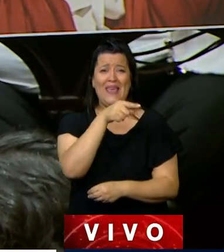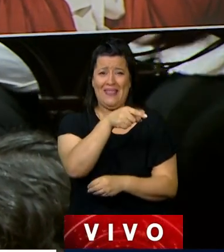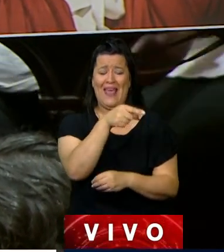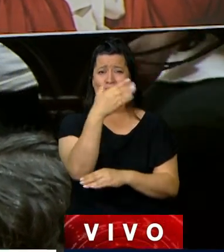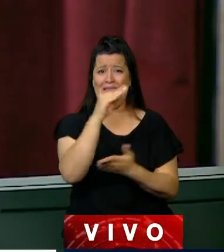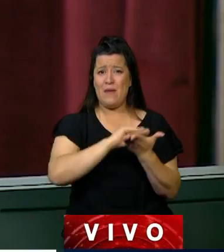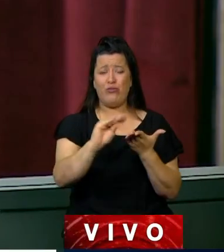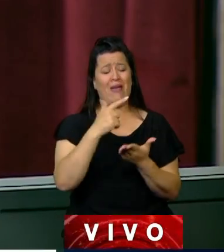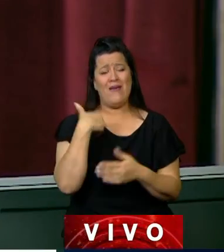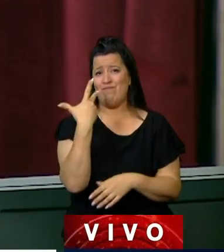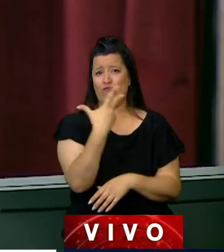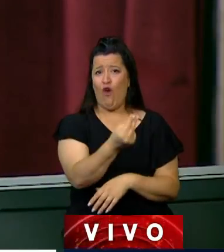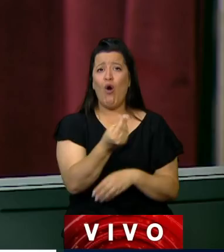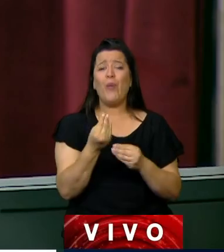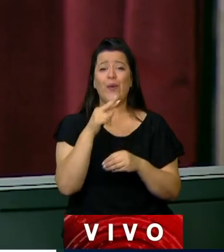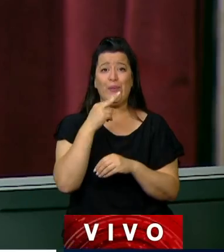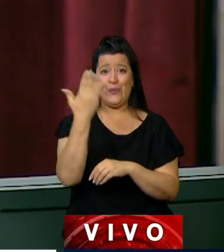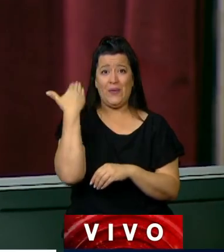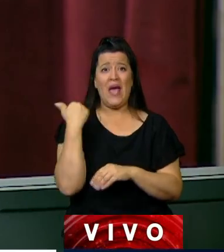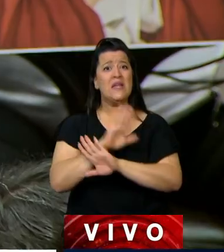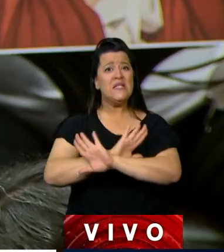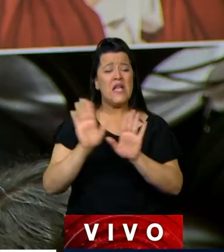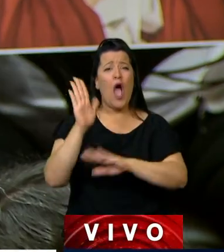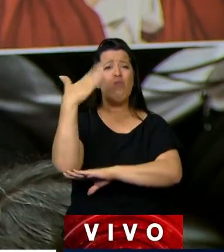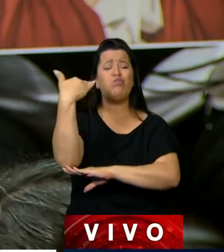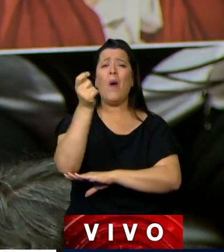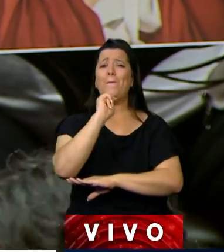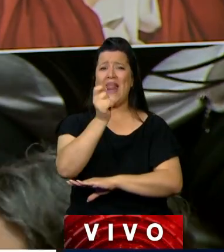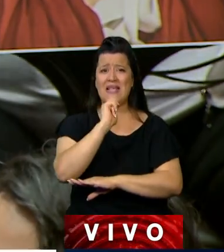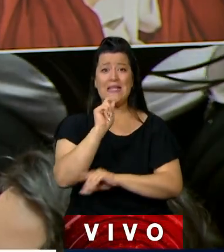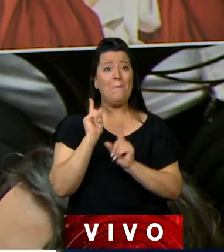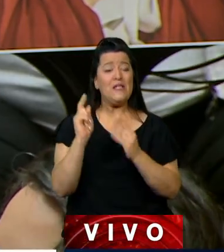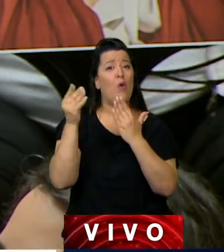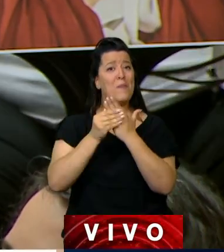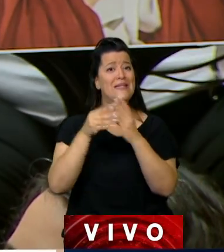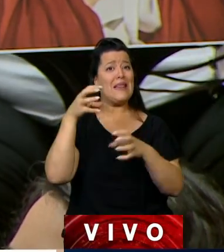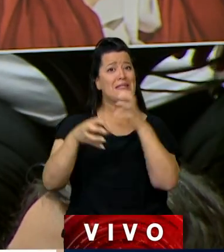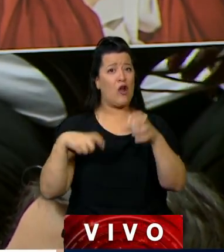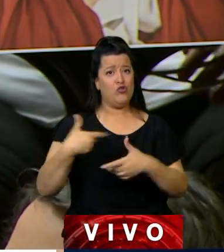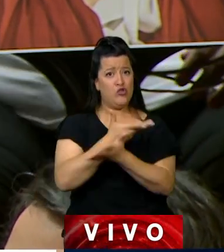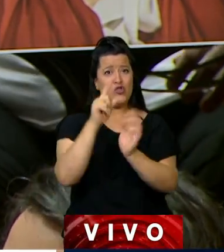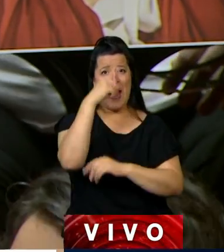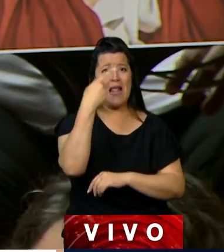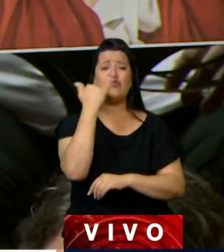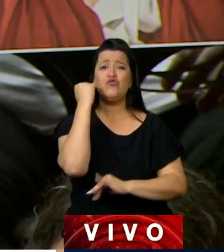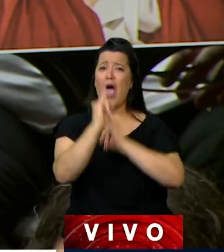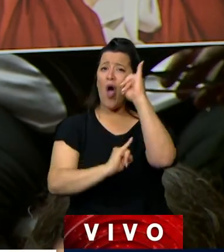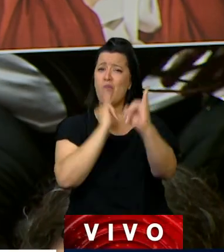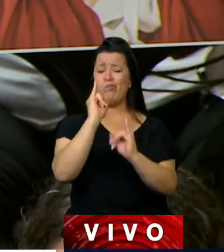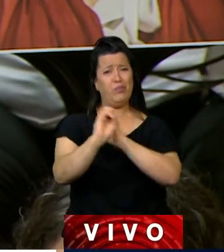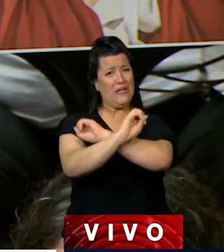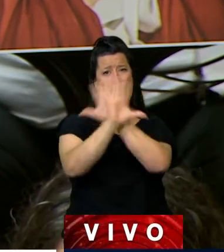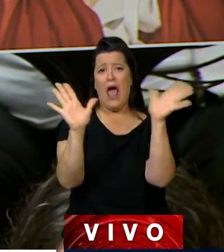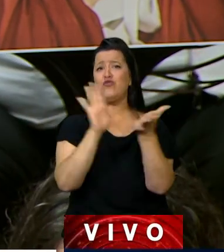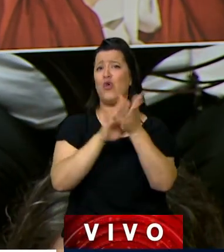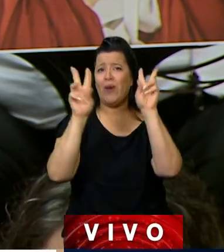preopinante. El viernes hubo una conferencia de prensa que realizó nuestra ministra de Desarrollo Social de la Nación, donde dejó claramente expuesto el